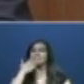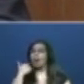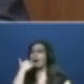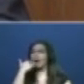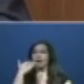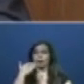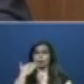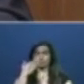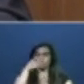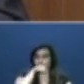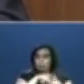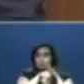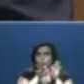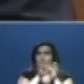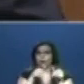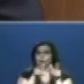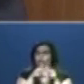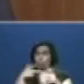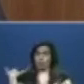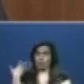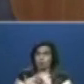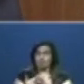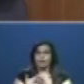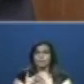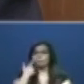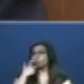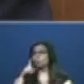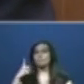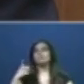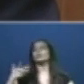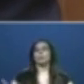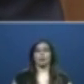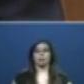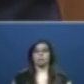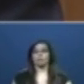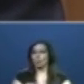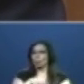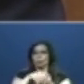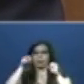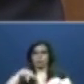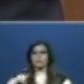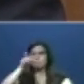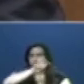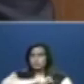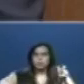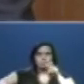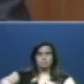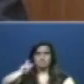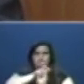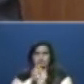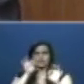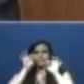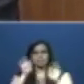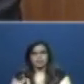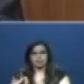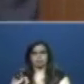evolución de los servicios sociales de Castilla y León en los últimos tiempos este sería sin duda el de su búsqueda de respuestas concretas a los efectos